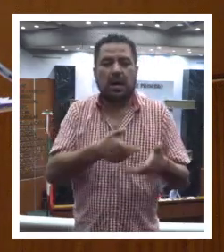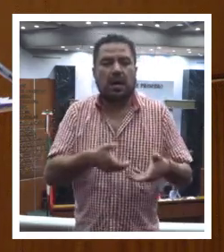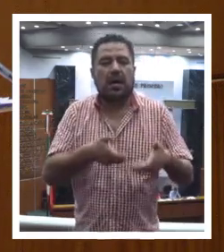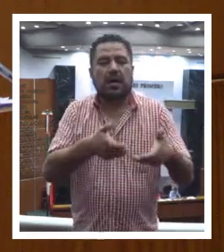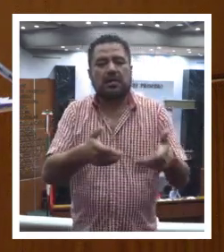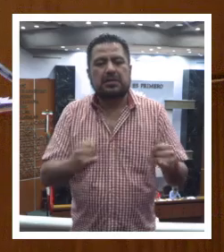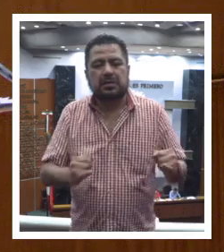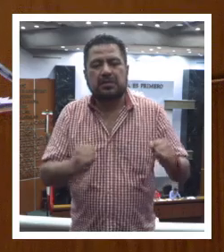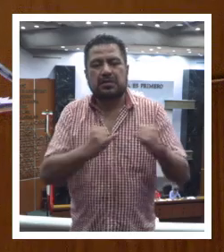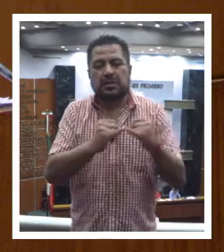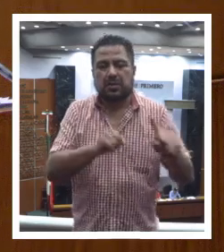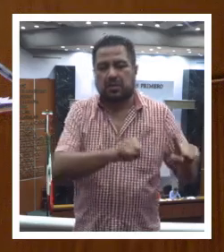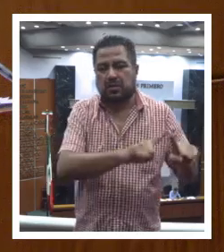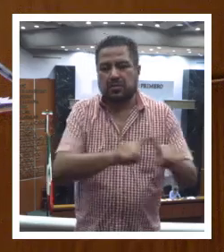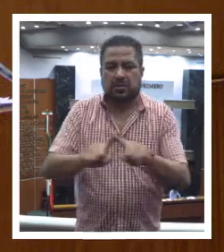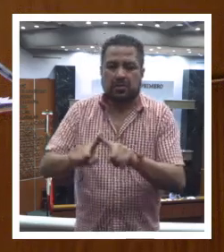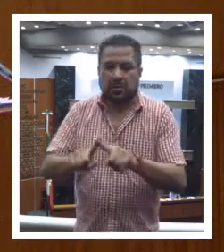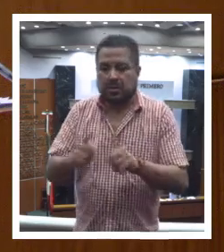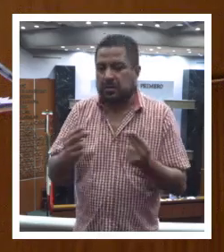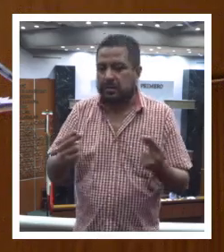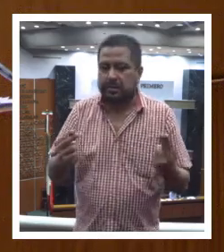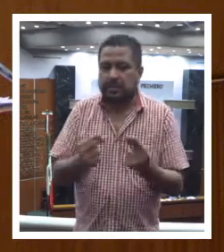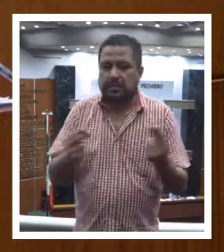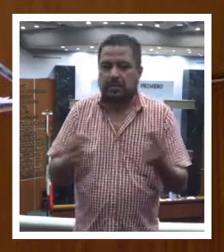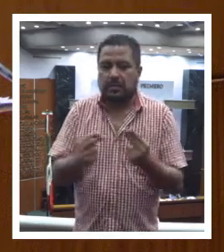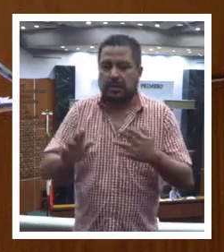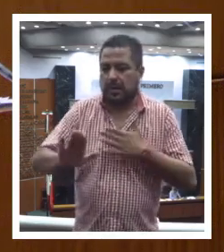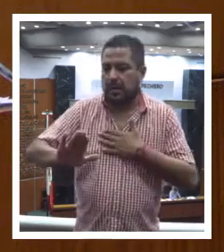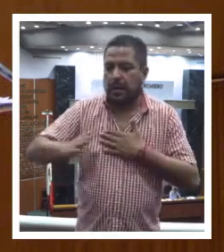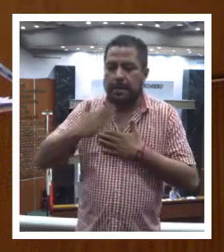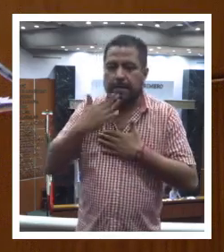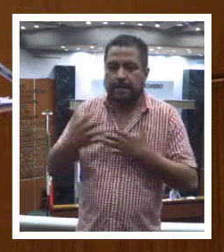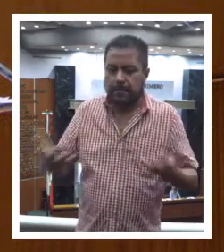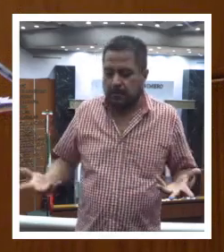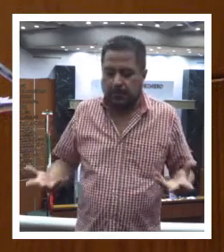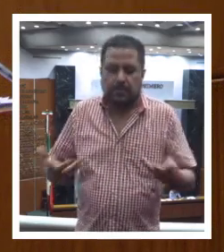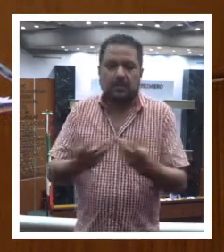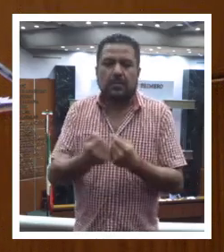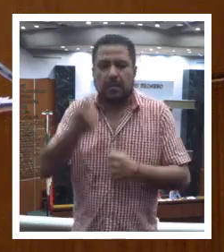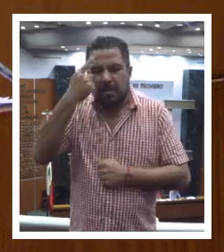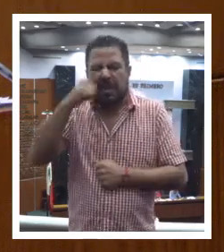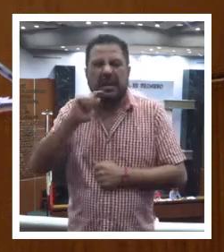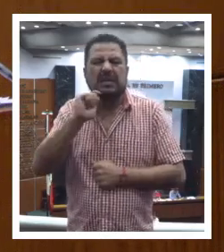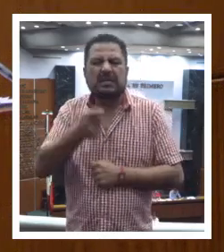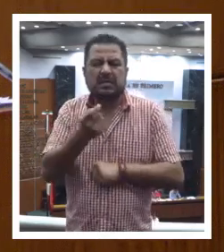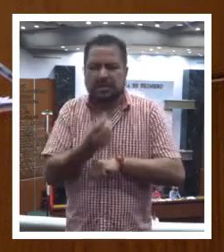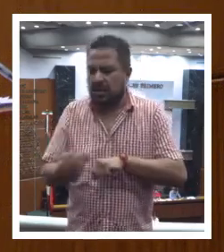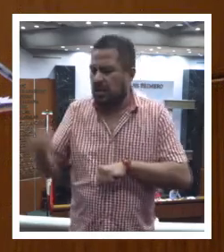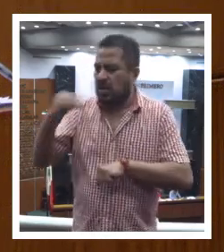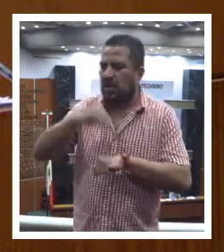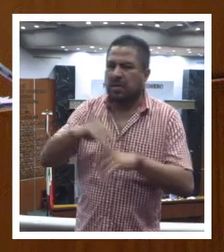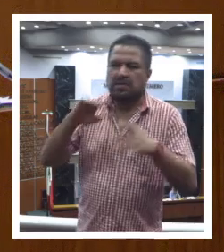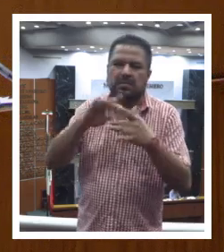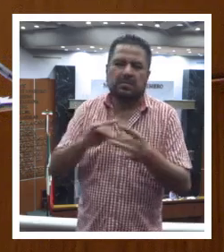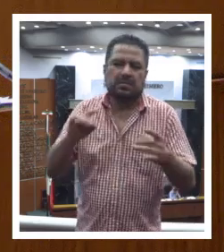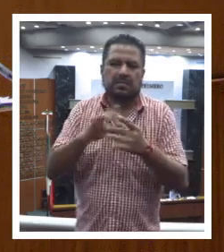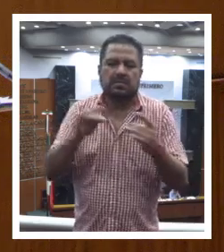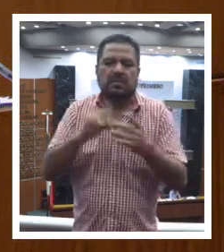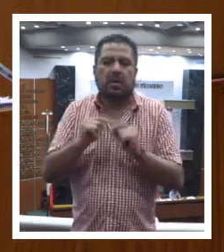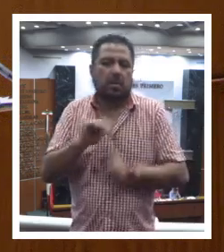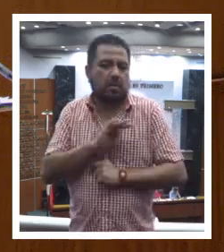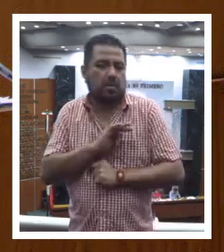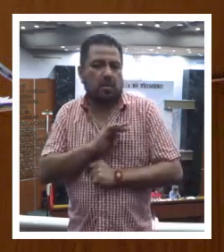y las instituciones. Es necesario un compromiso colectivo para deconstruir las narrativas de